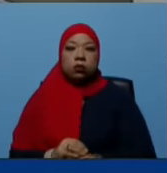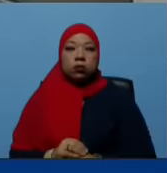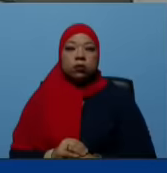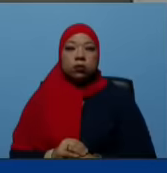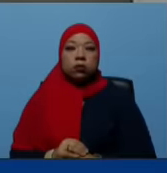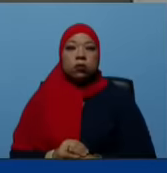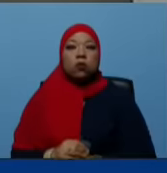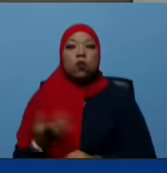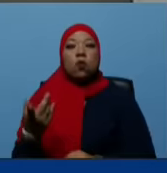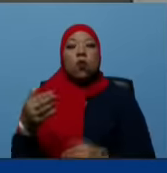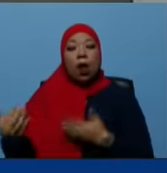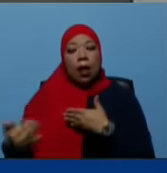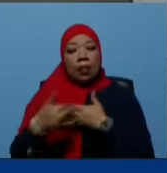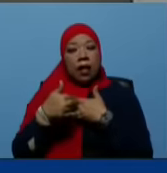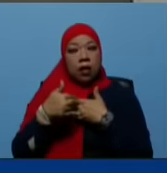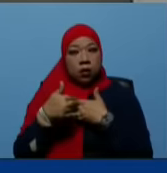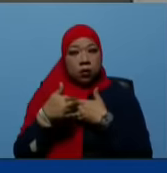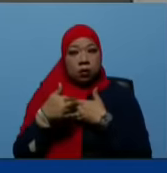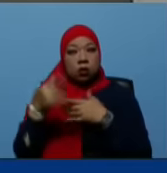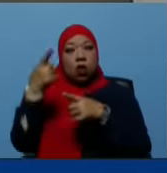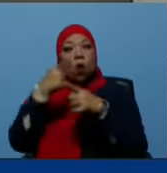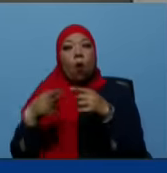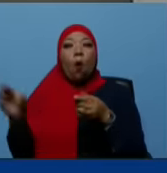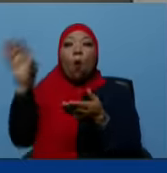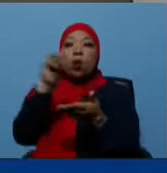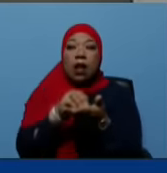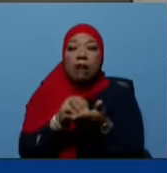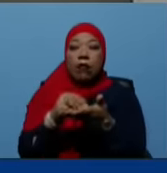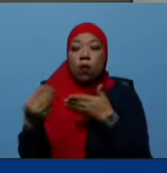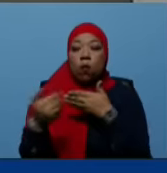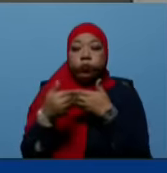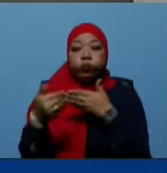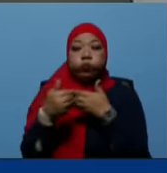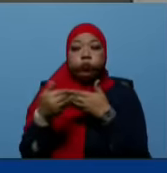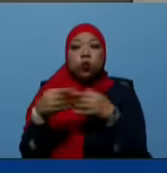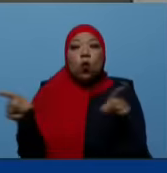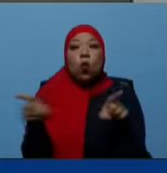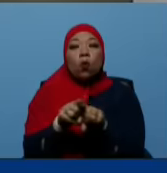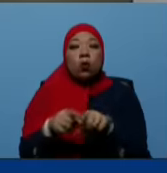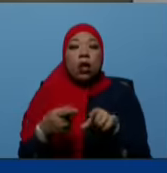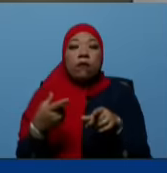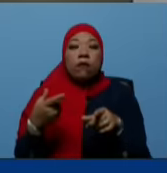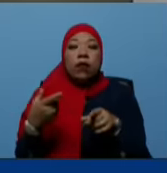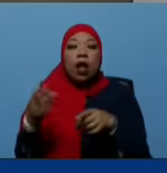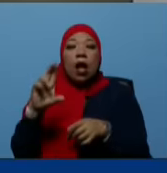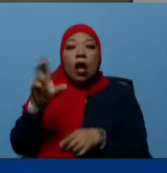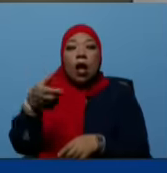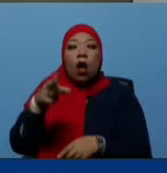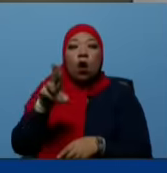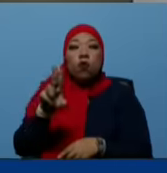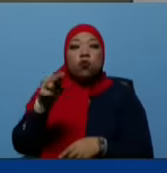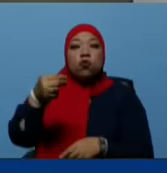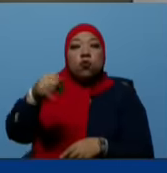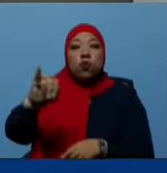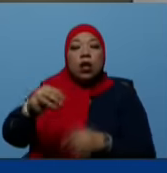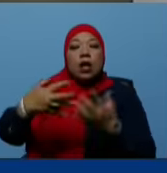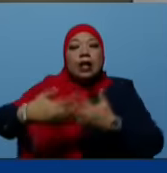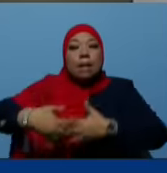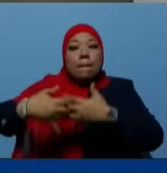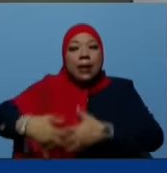Ha sido un ataque otra vez a Guri. A esta hora que yo les estoy